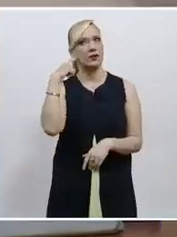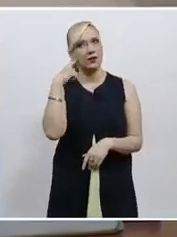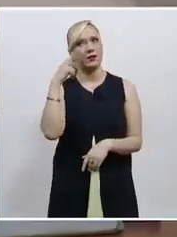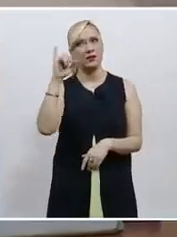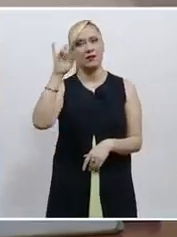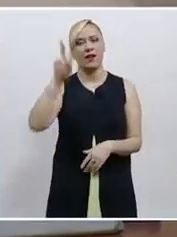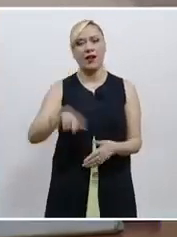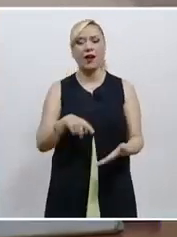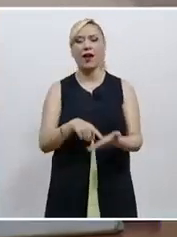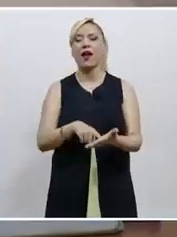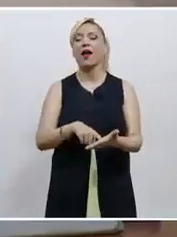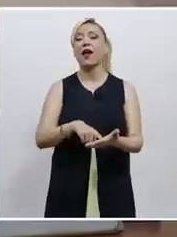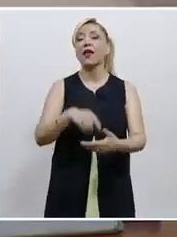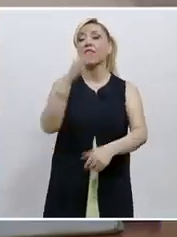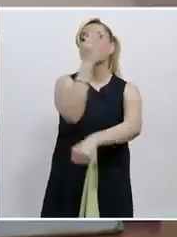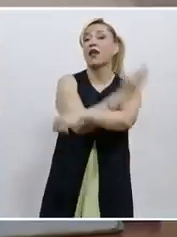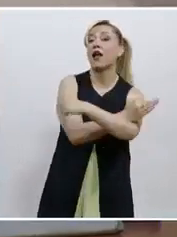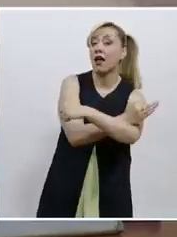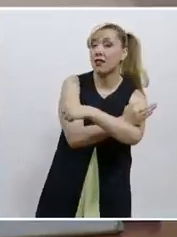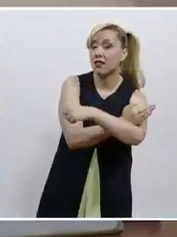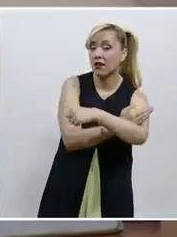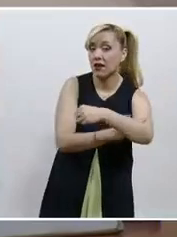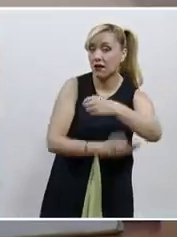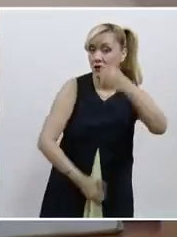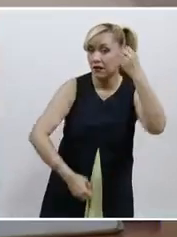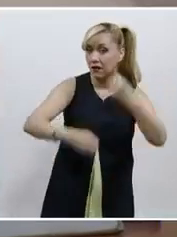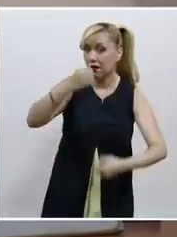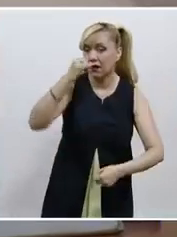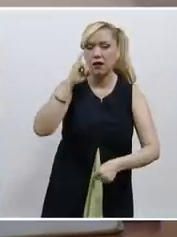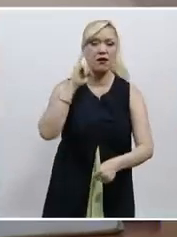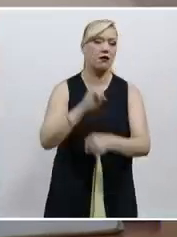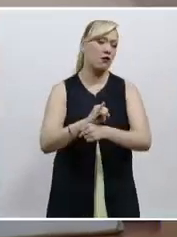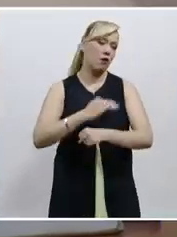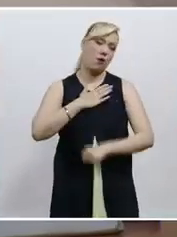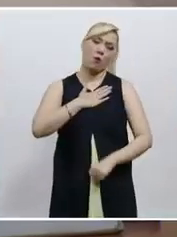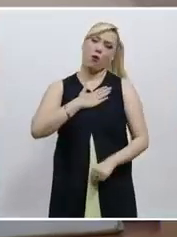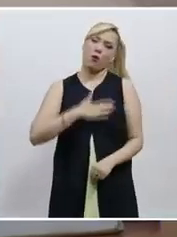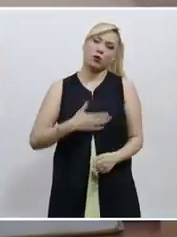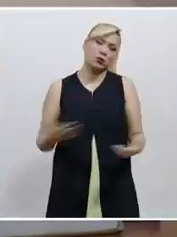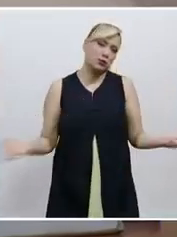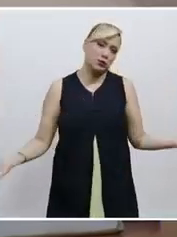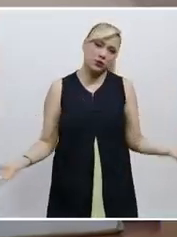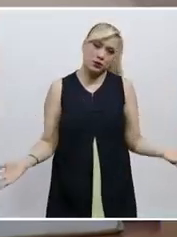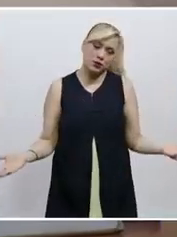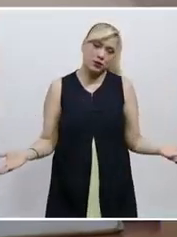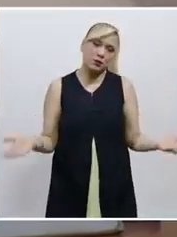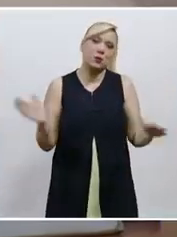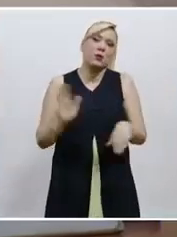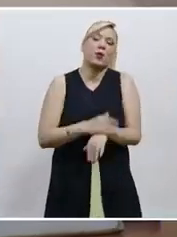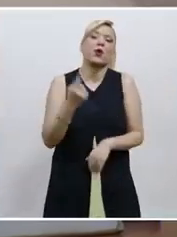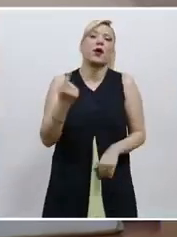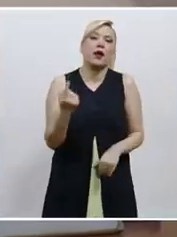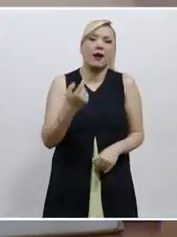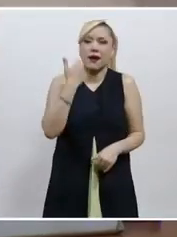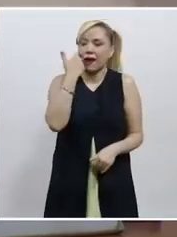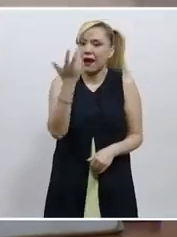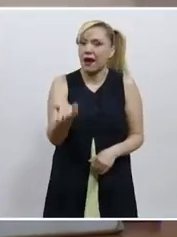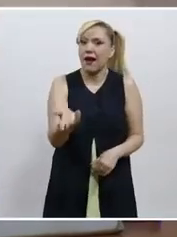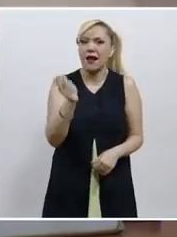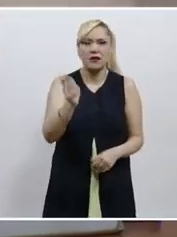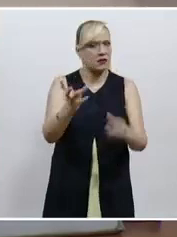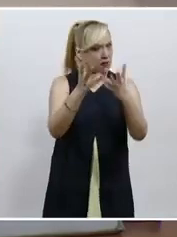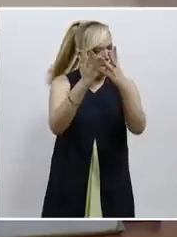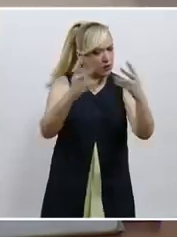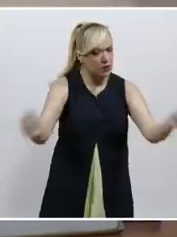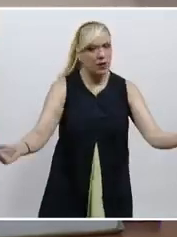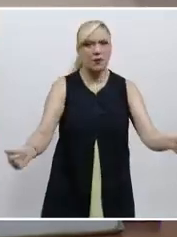la justicia tardía es una forma de injusticia, en realidad, ¿no? ¿Por qué? Porque la justicia lo que queremos es que se resuelva y